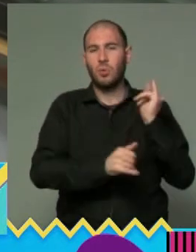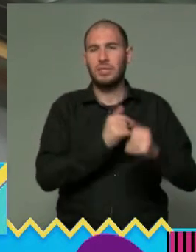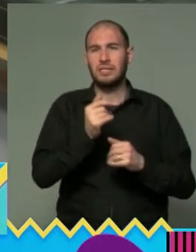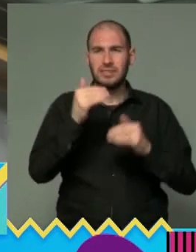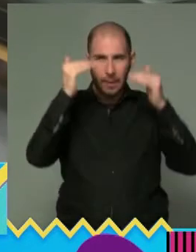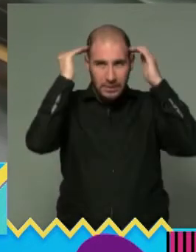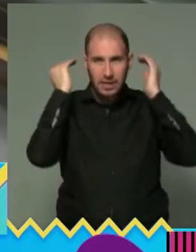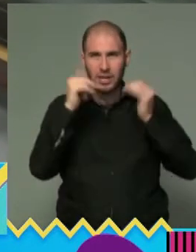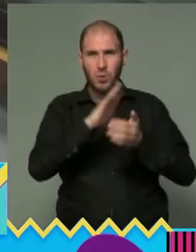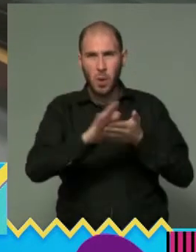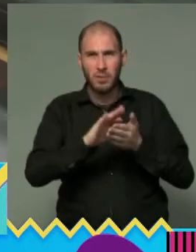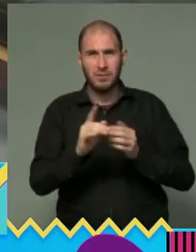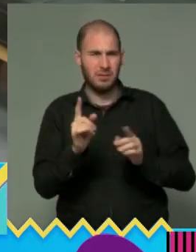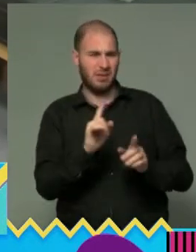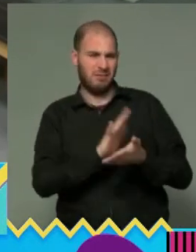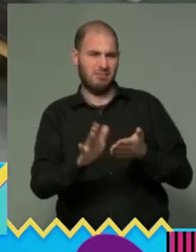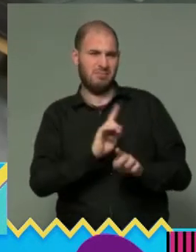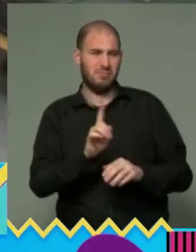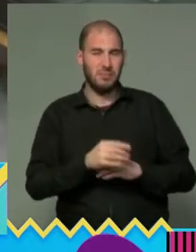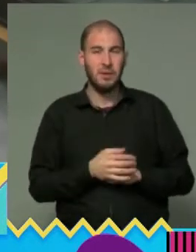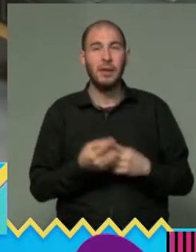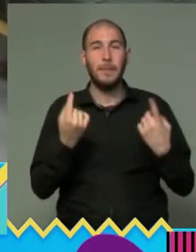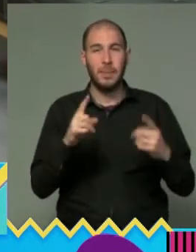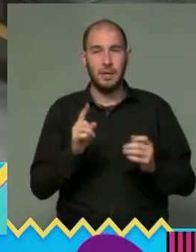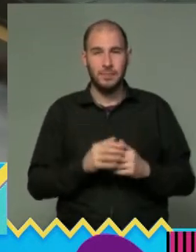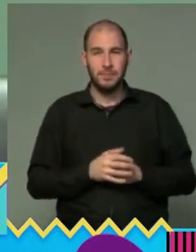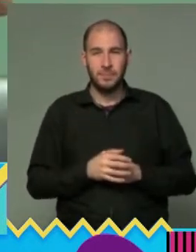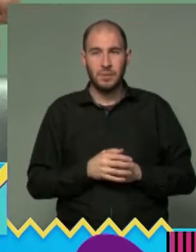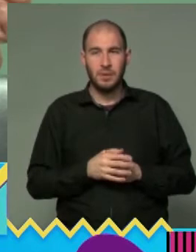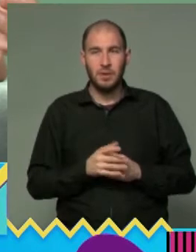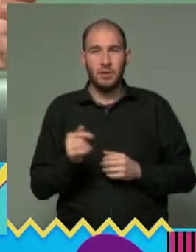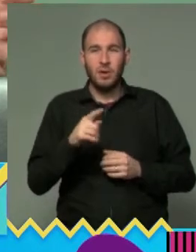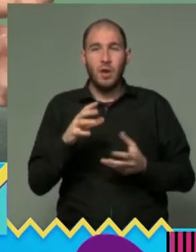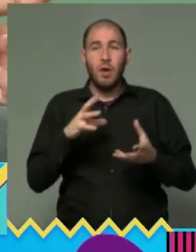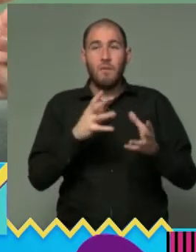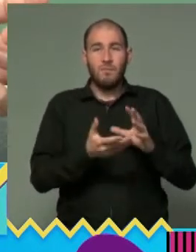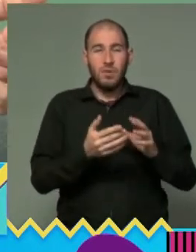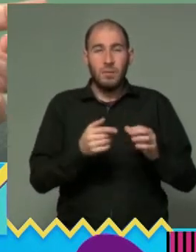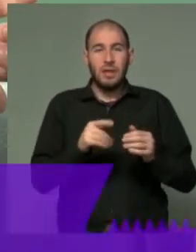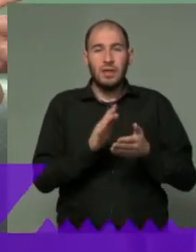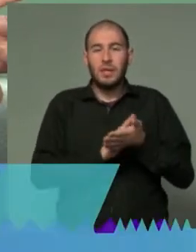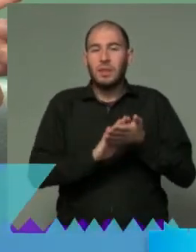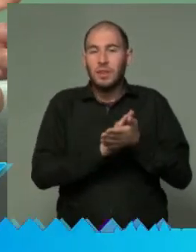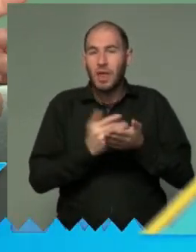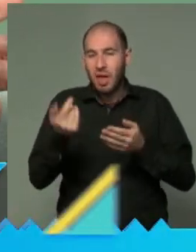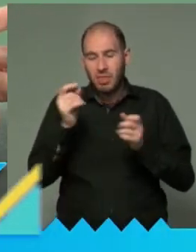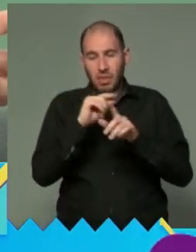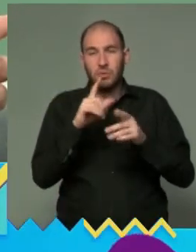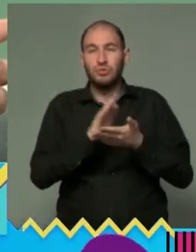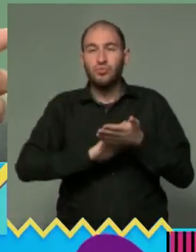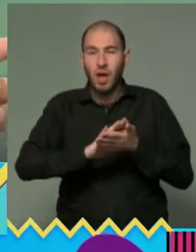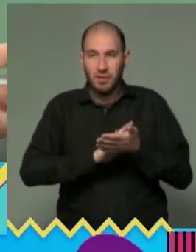Sebastián, ¿es nuevo? No, no es nuevo. Ahora bien, veníamos de un tipo de reacción superficial antes, que era,